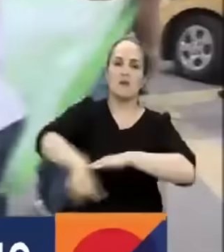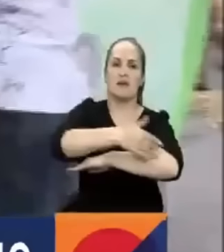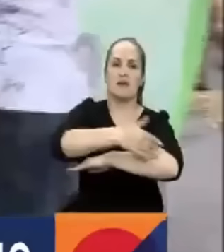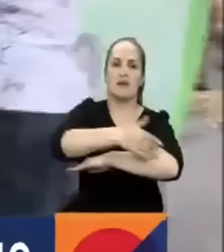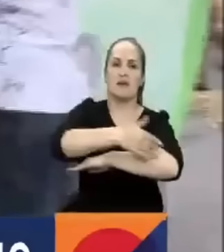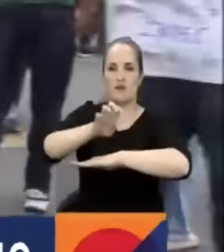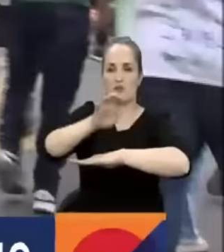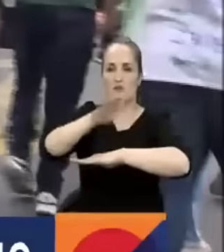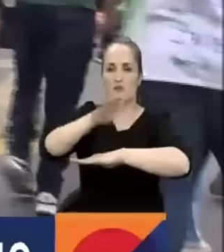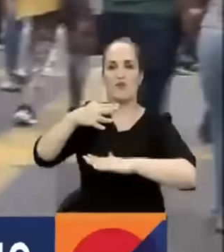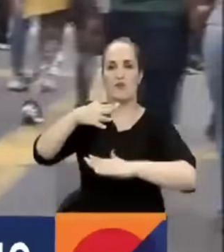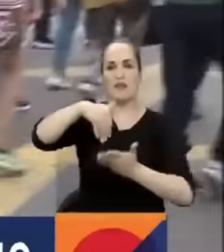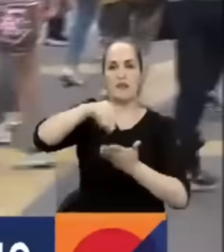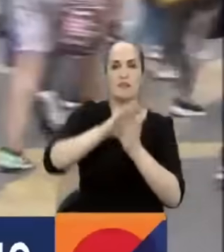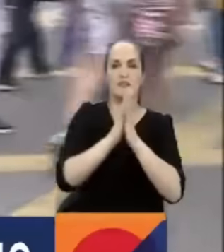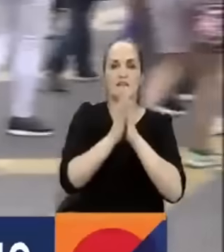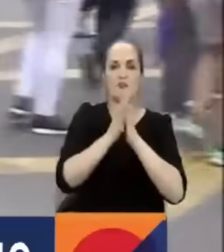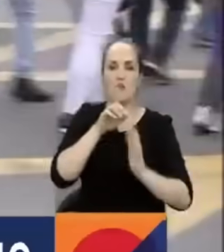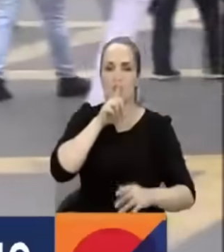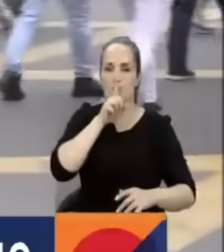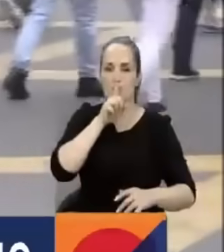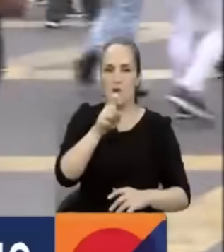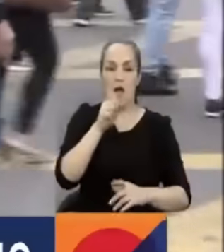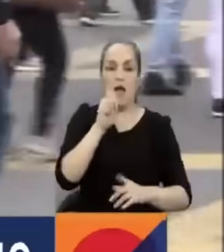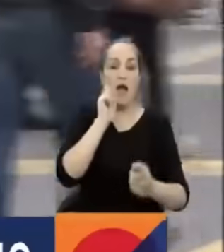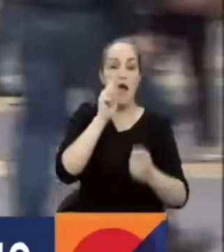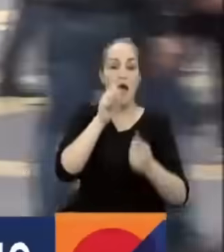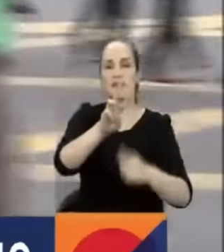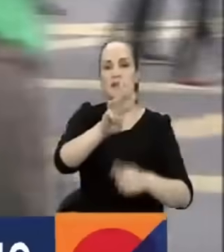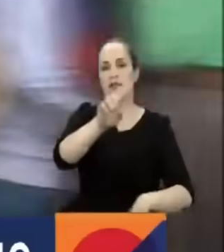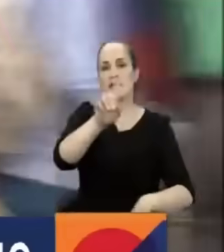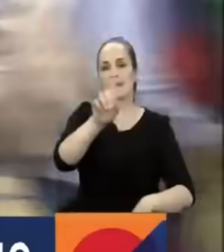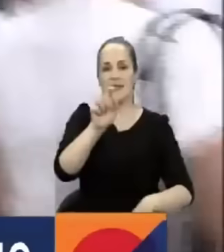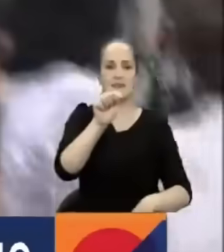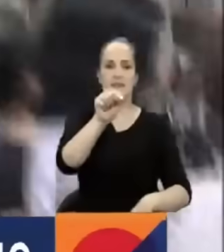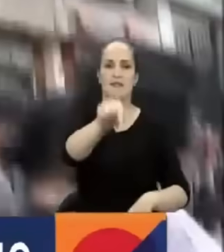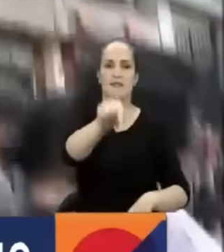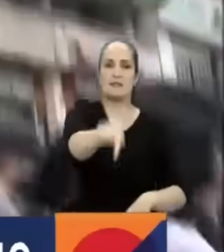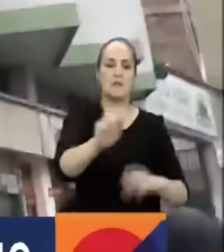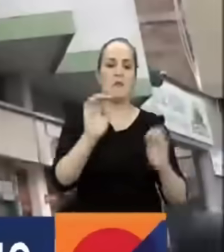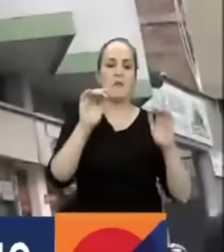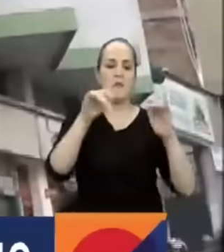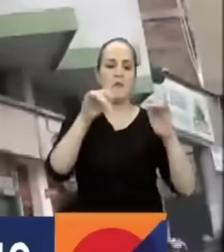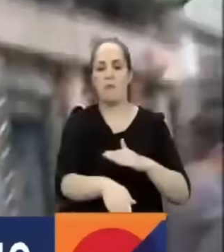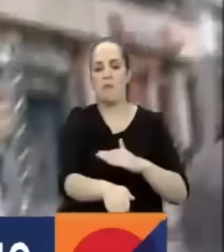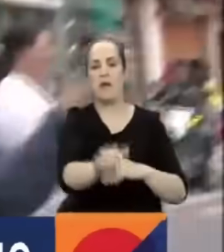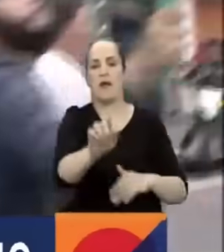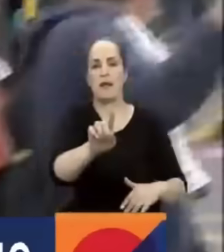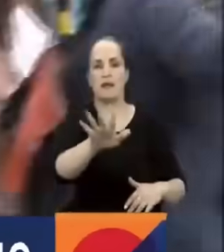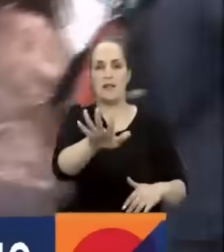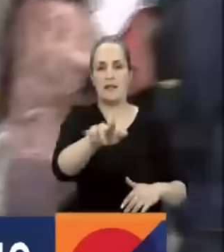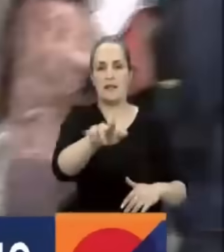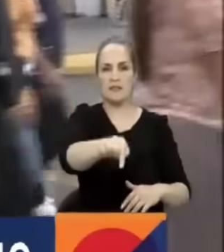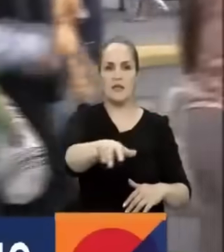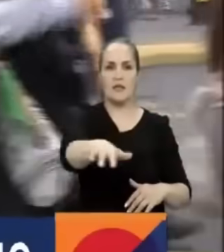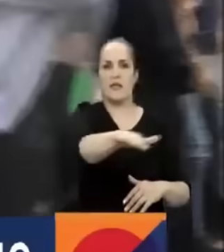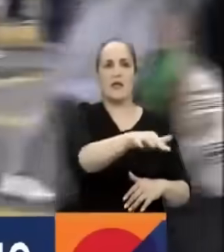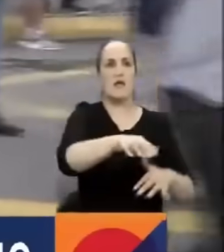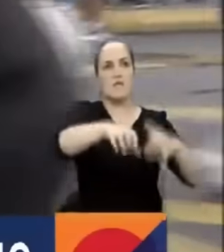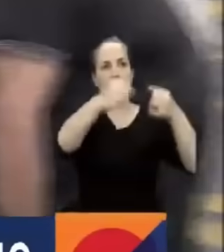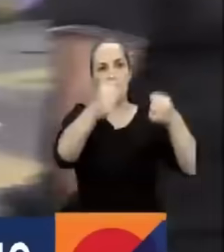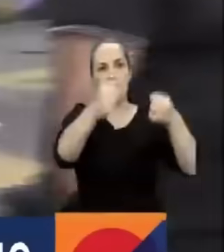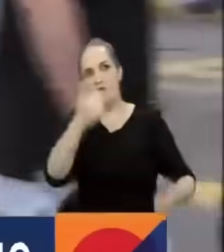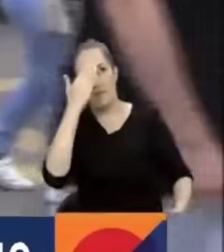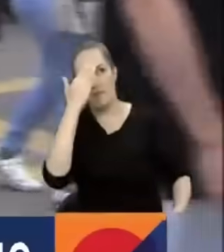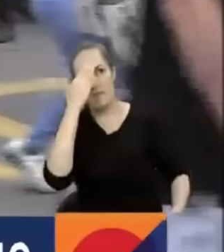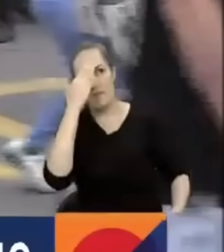en el centro de Bucaramanga hasta tomarse la calle 36 para descender hasta la carrera 15 y van a asentar entonces